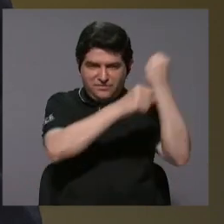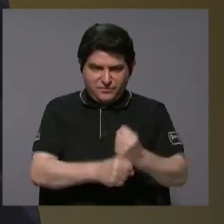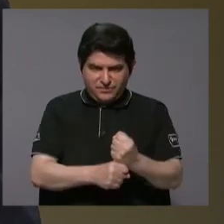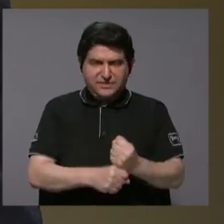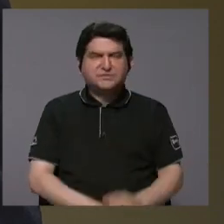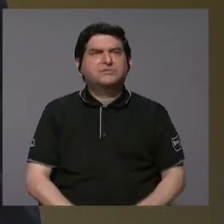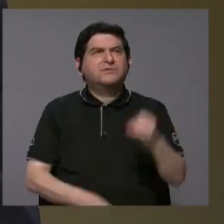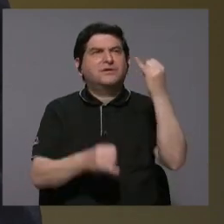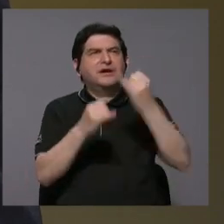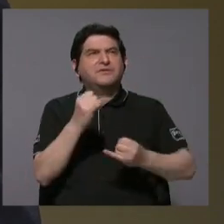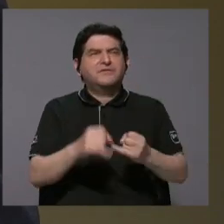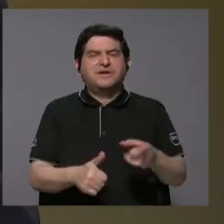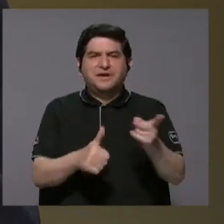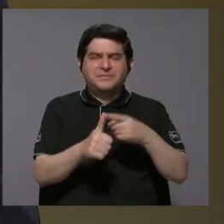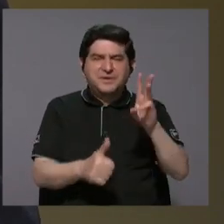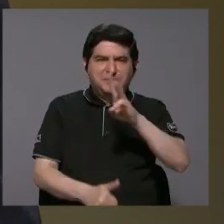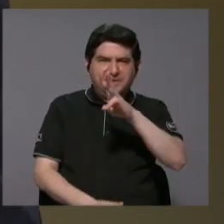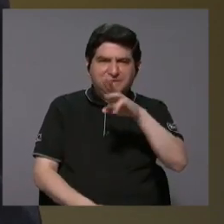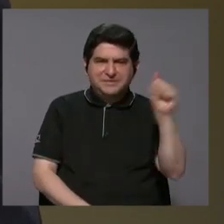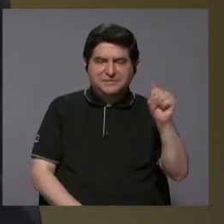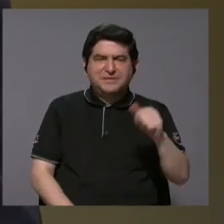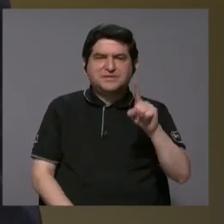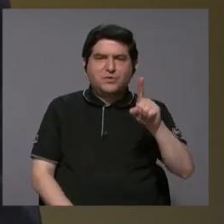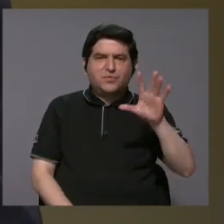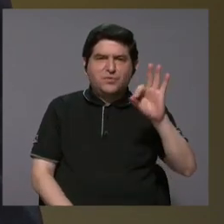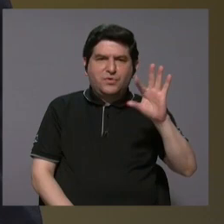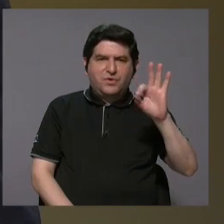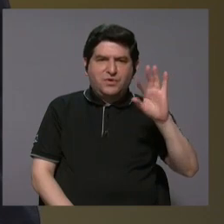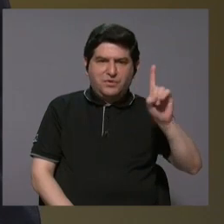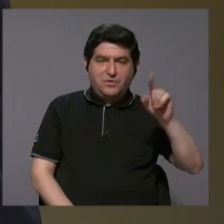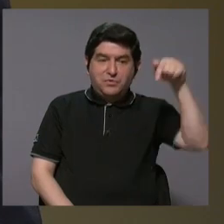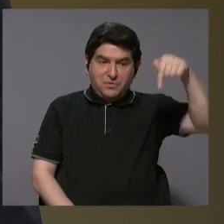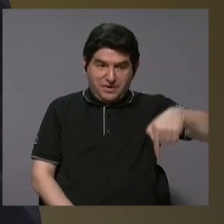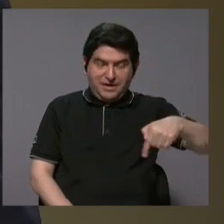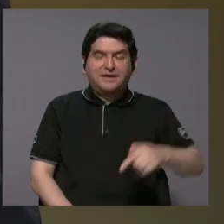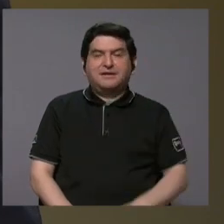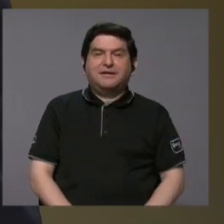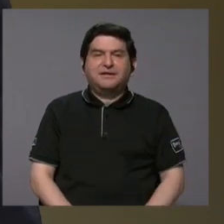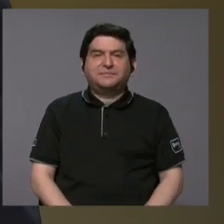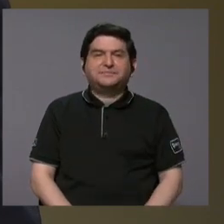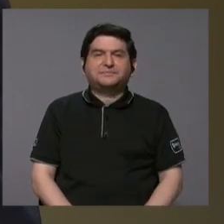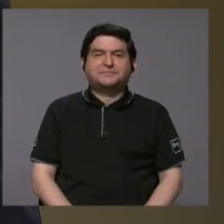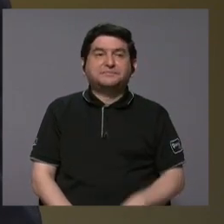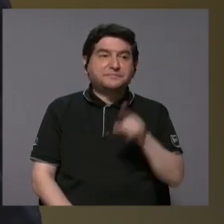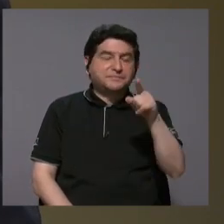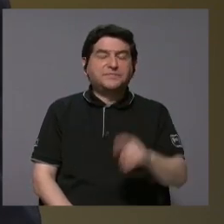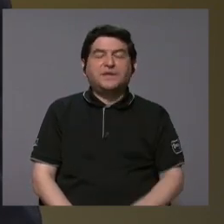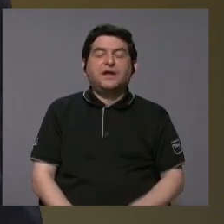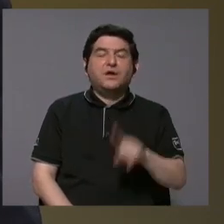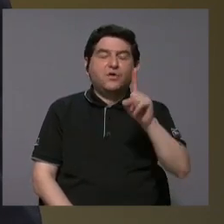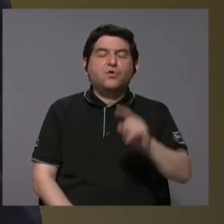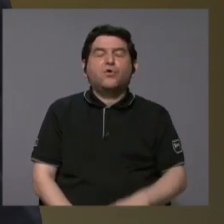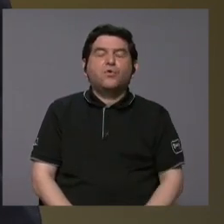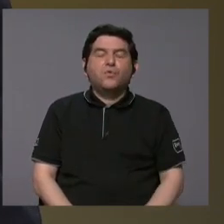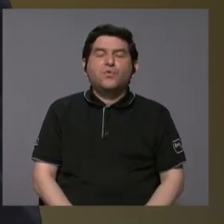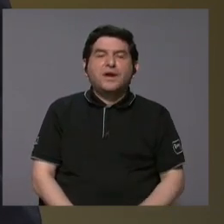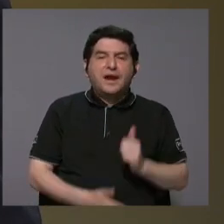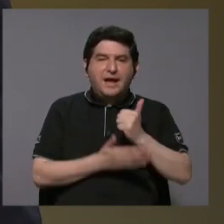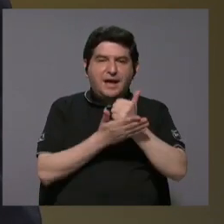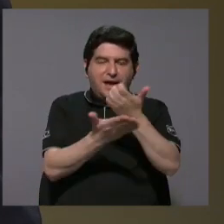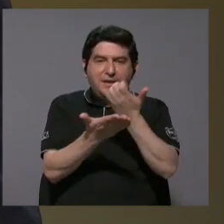a finales del primer semestre del 91, él estaba aquí con una beca Fulbright y yo acababa de